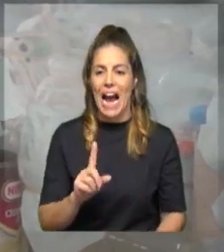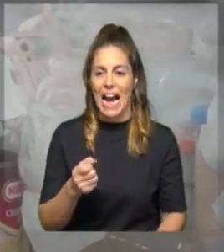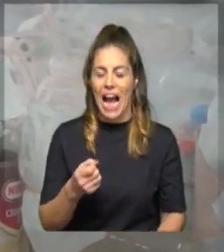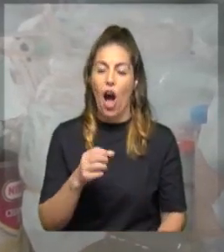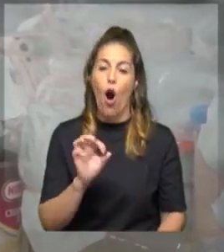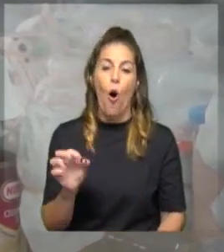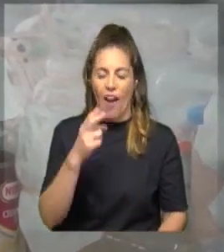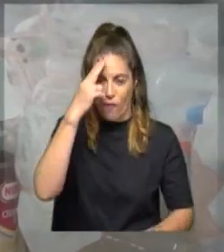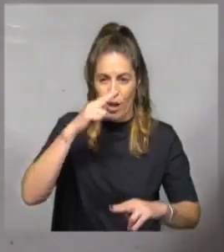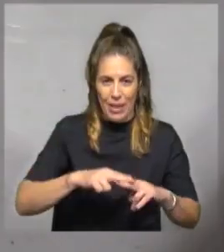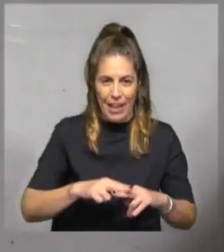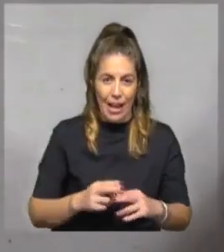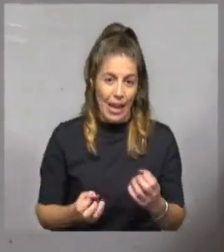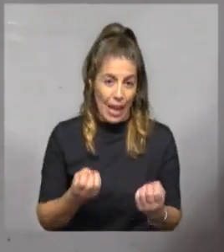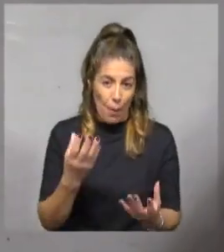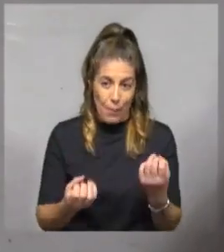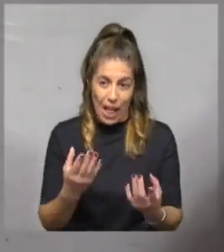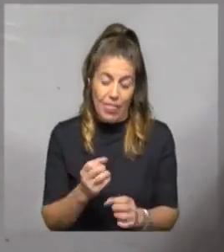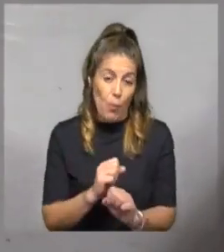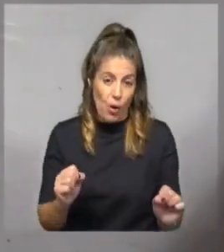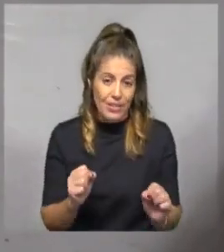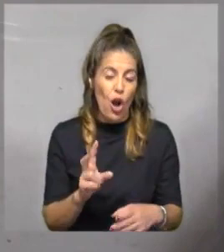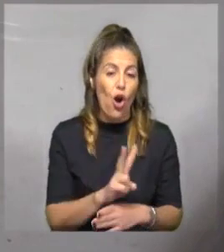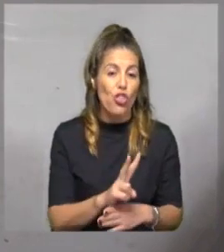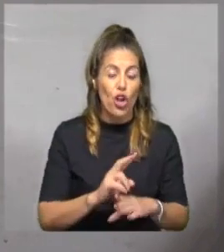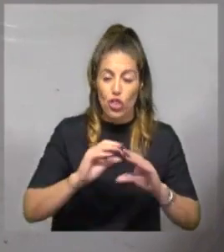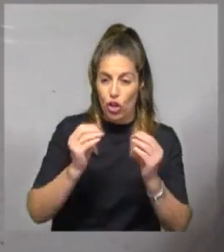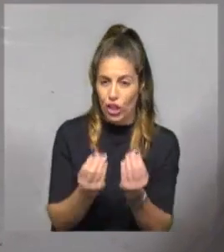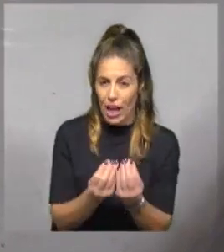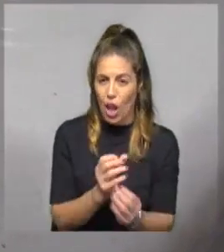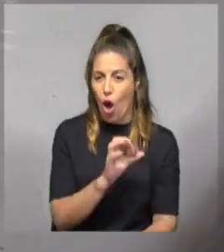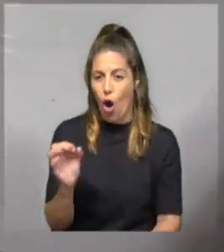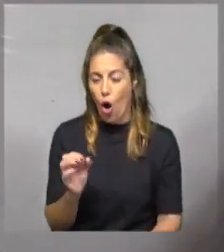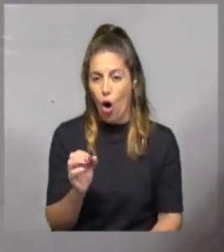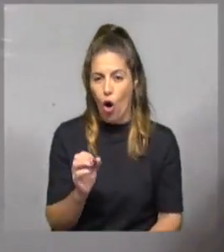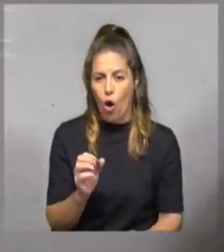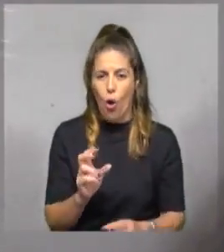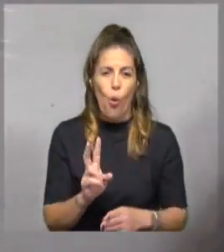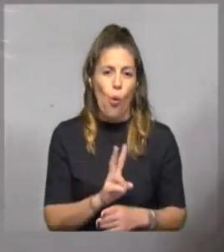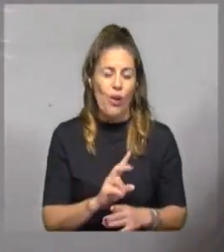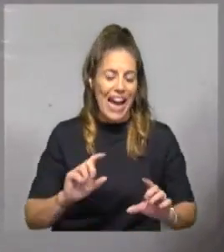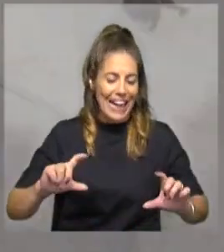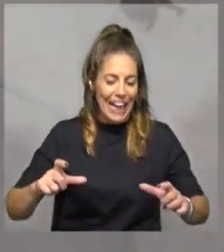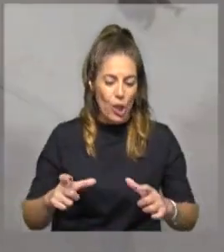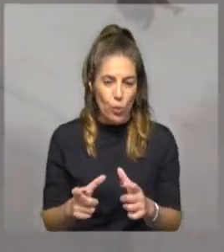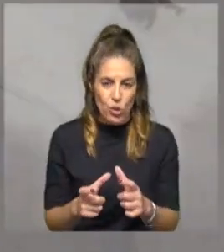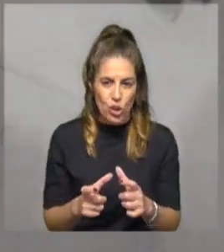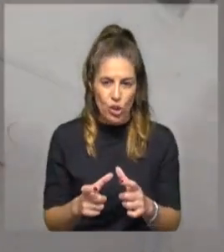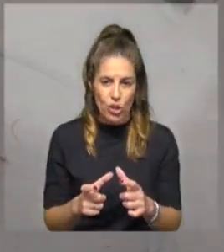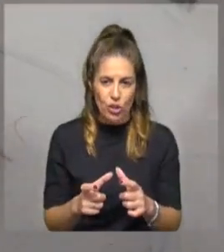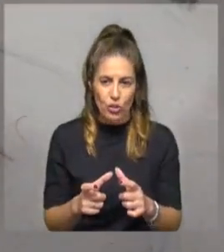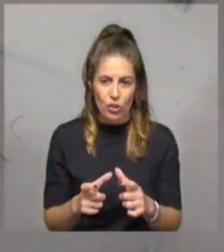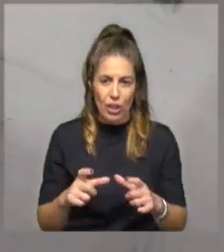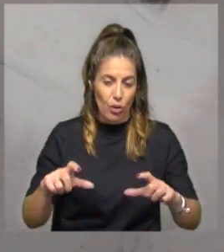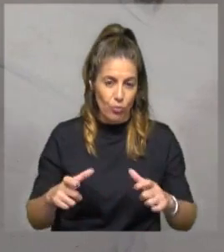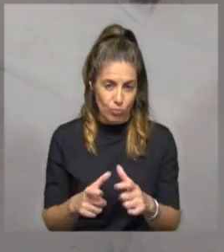enfermedad, por ejemplo, en plantas, y puede ser un control total o puede ser nada más una reducción en las poblaciones